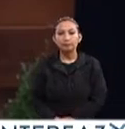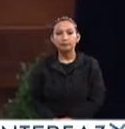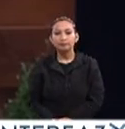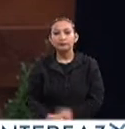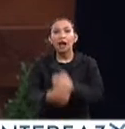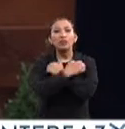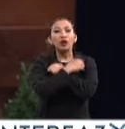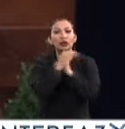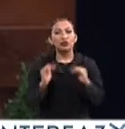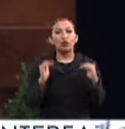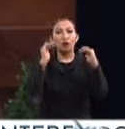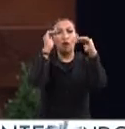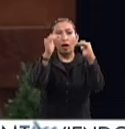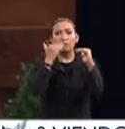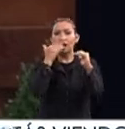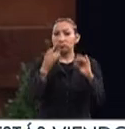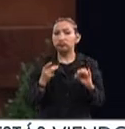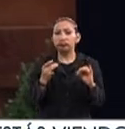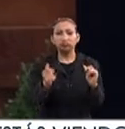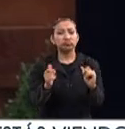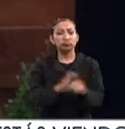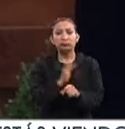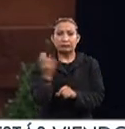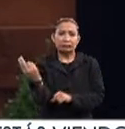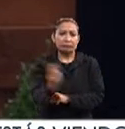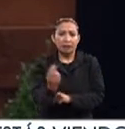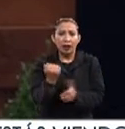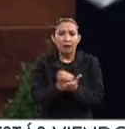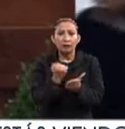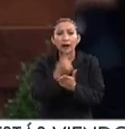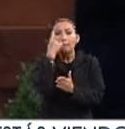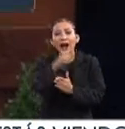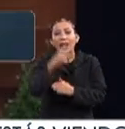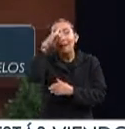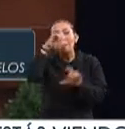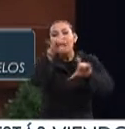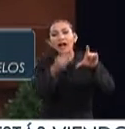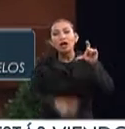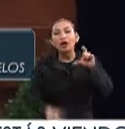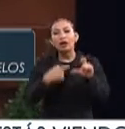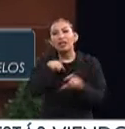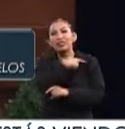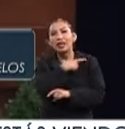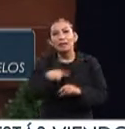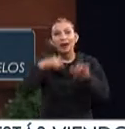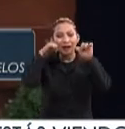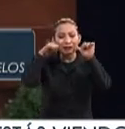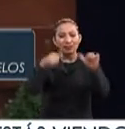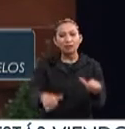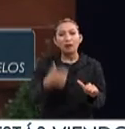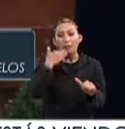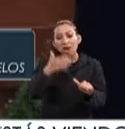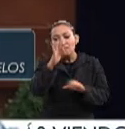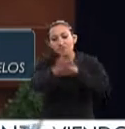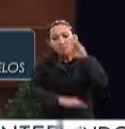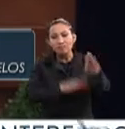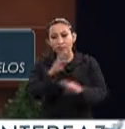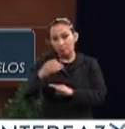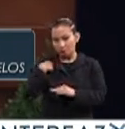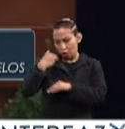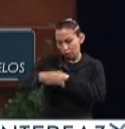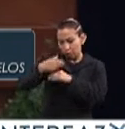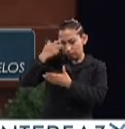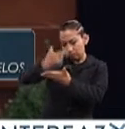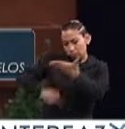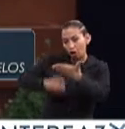La educación superior de buena calidad es indispensable para el país y merece atención. De acuerdo con